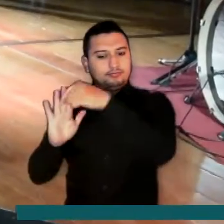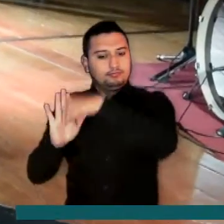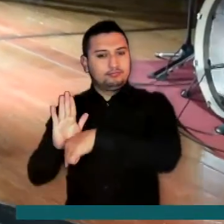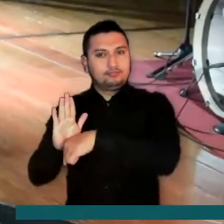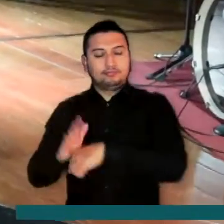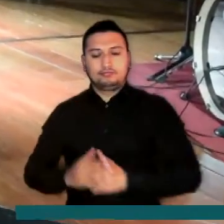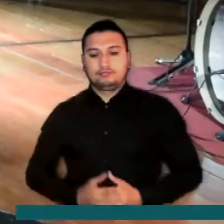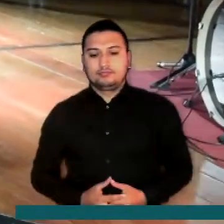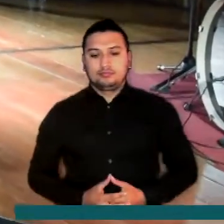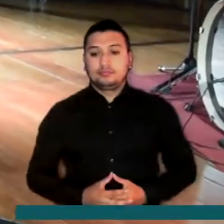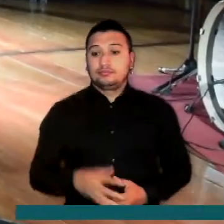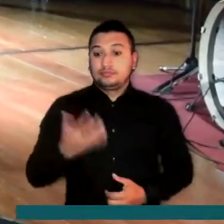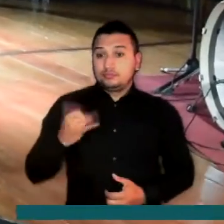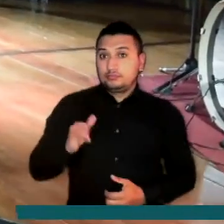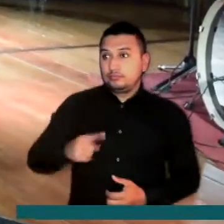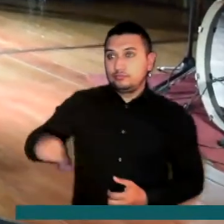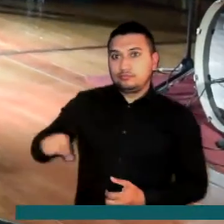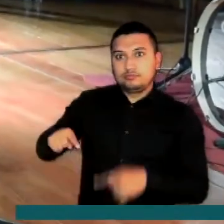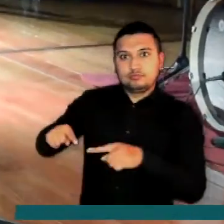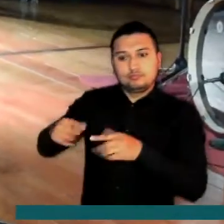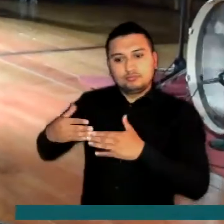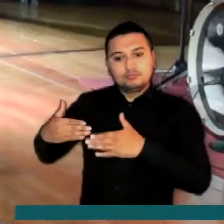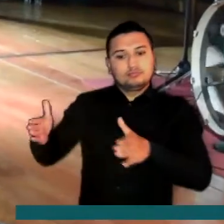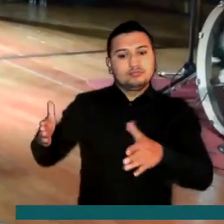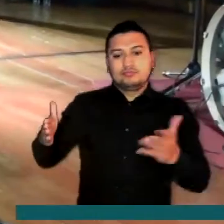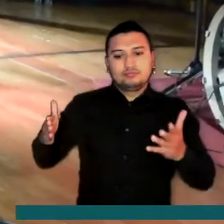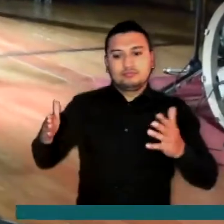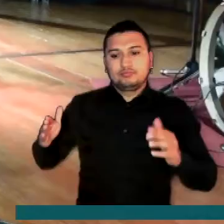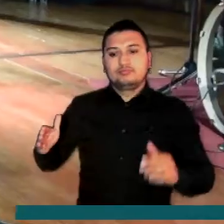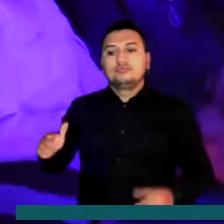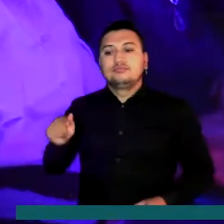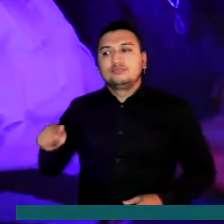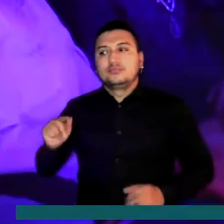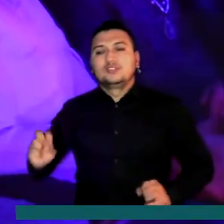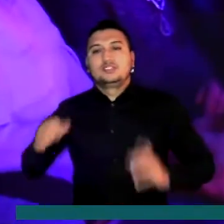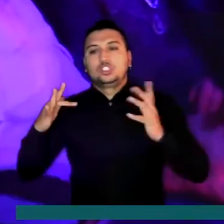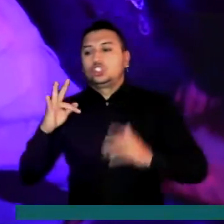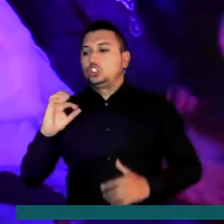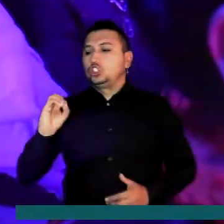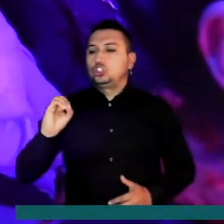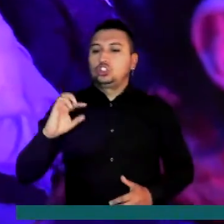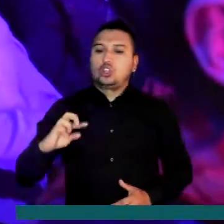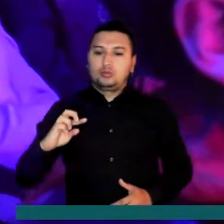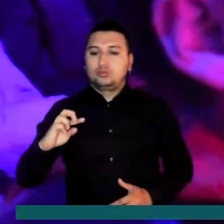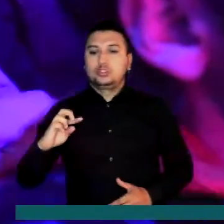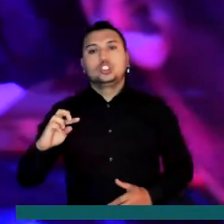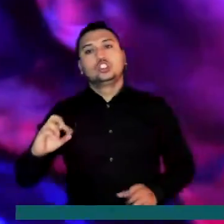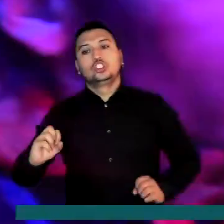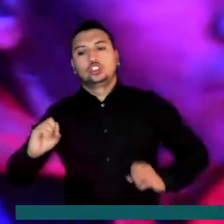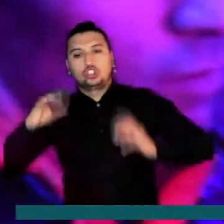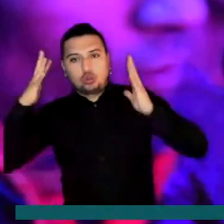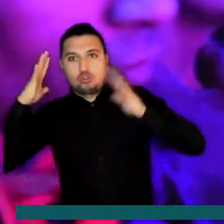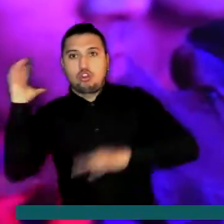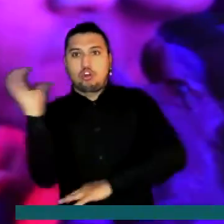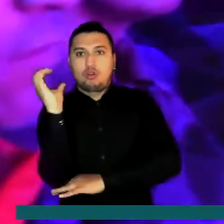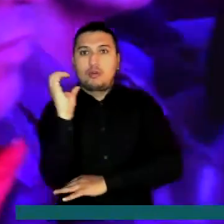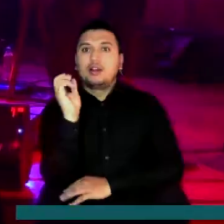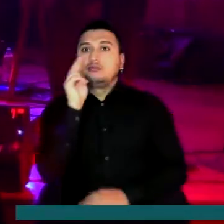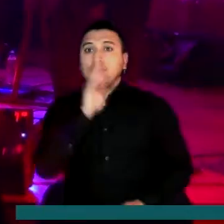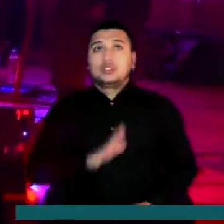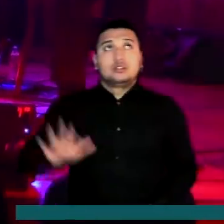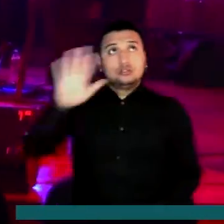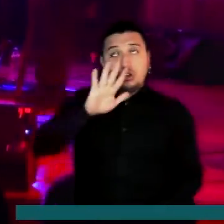Ya están abiertas las puertas del Festival Top Chop Colombo, un evento que reúne artistas nacionales e